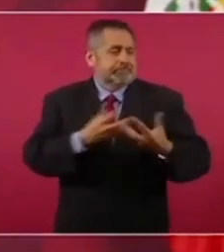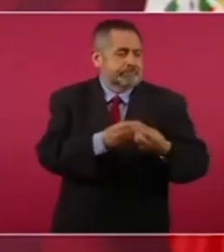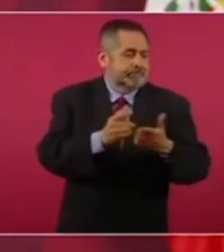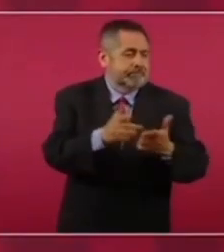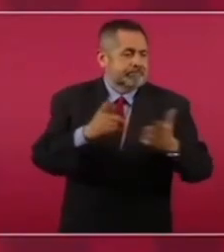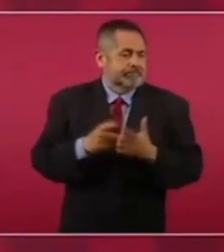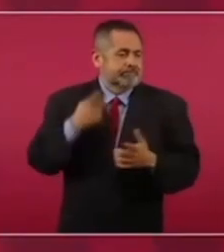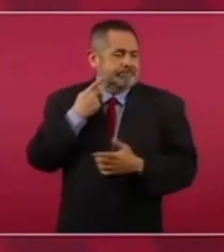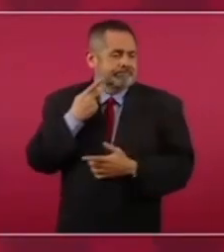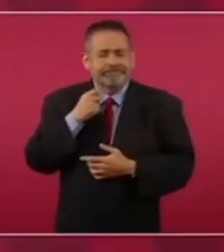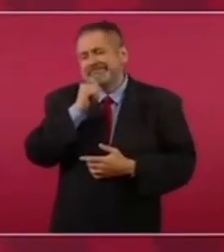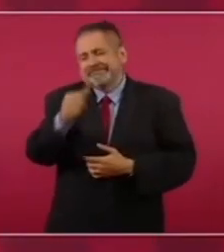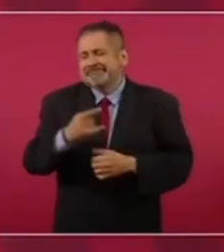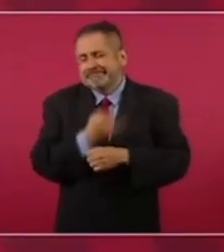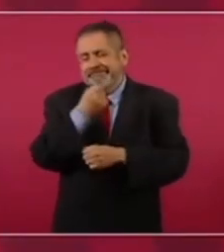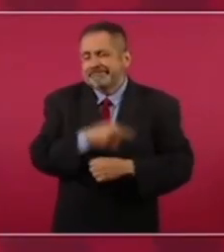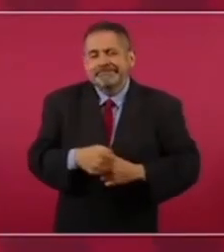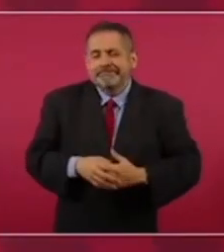partidos,